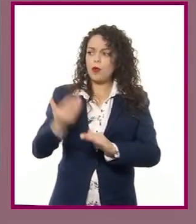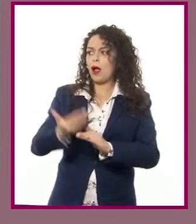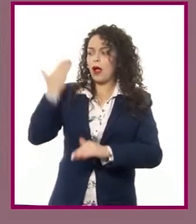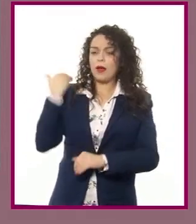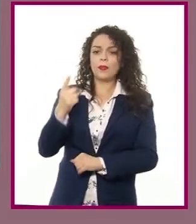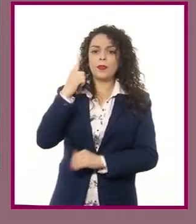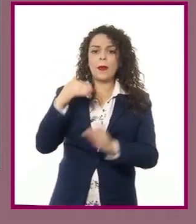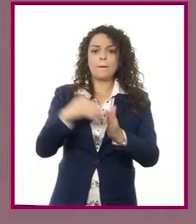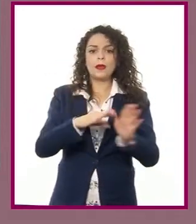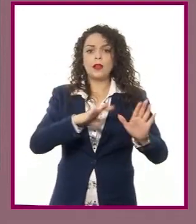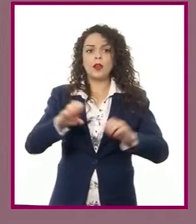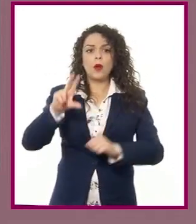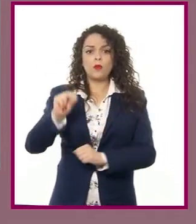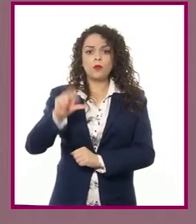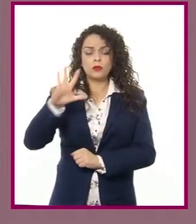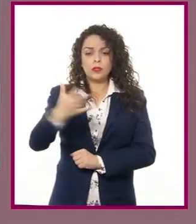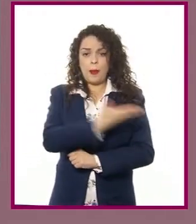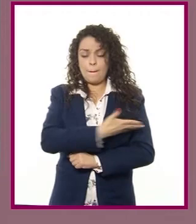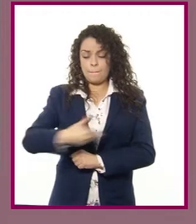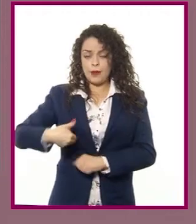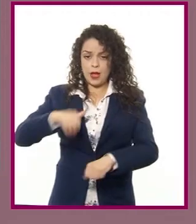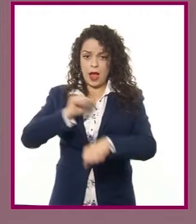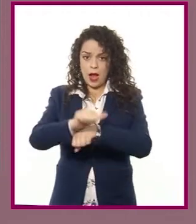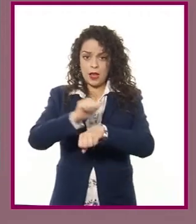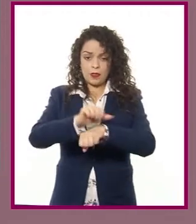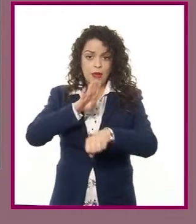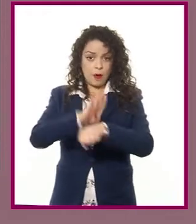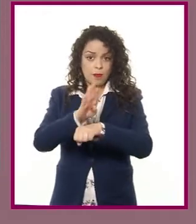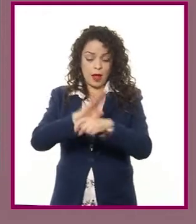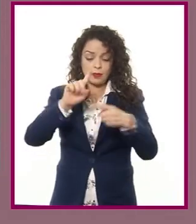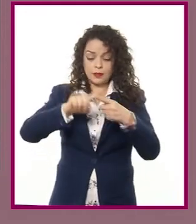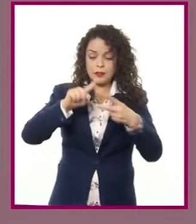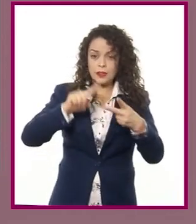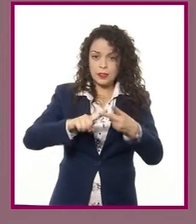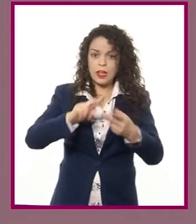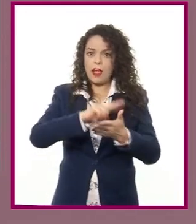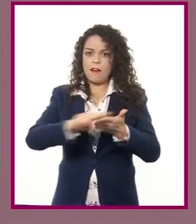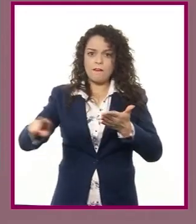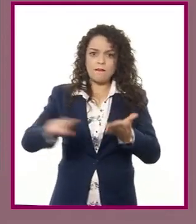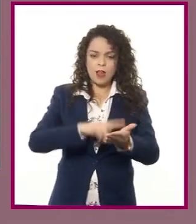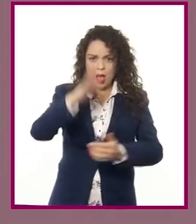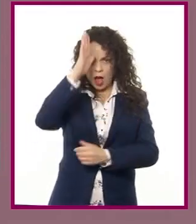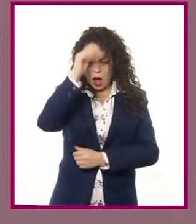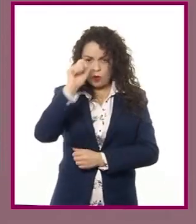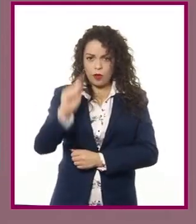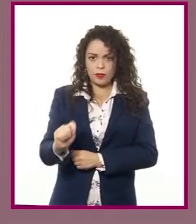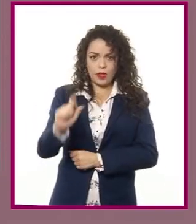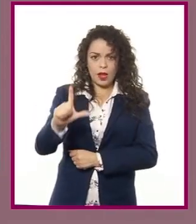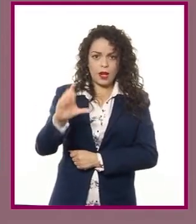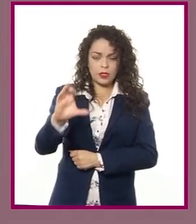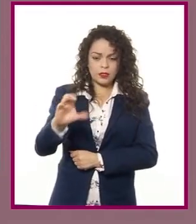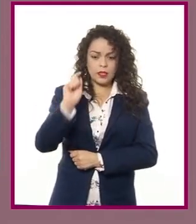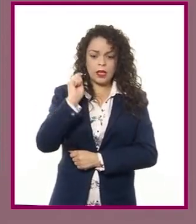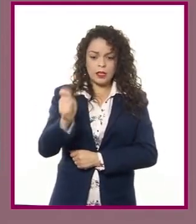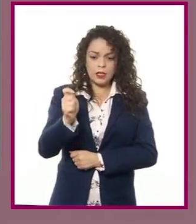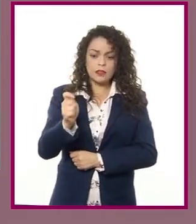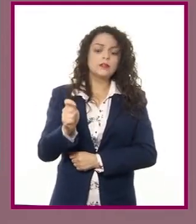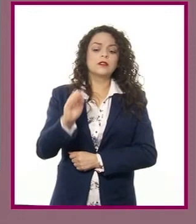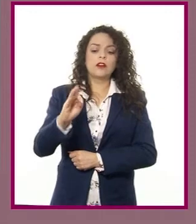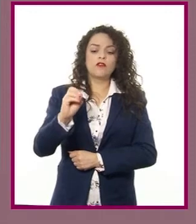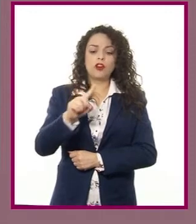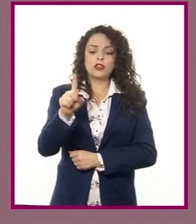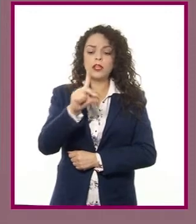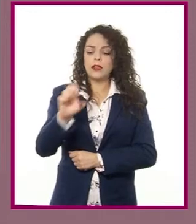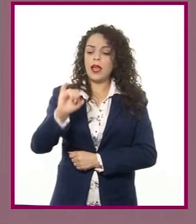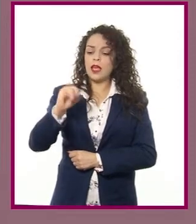1985, cuando los presidentes de Argentina y Brasil firmaron un acuerdo de libre comercio a partir de la declaración de Foz de